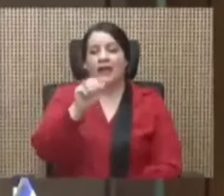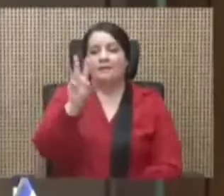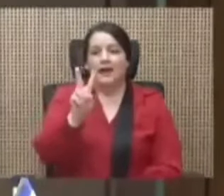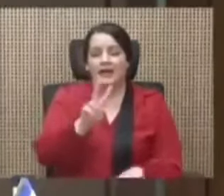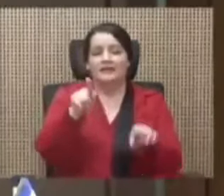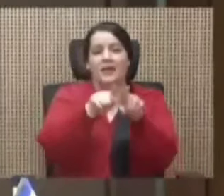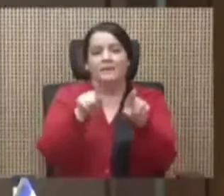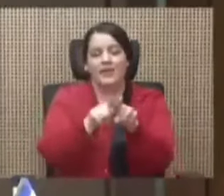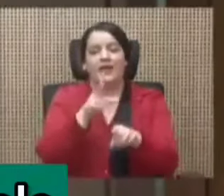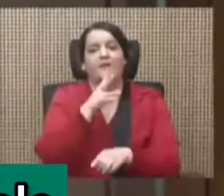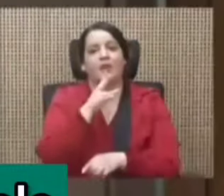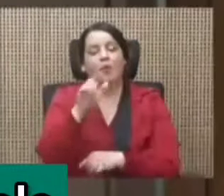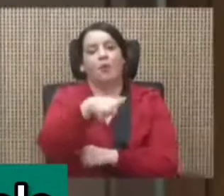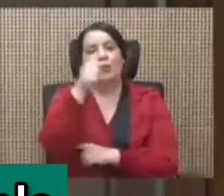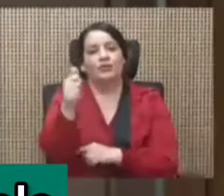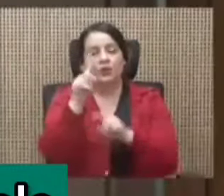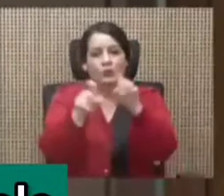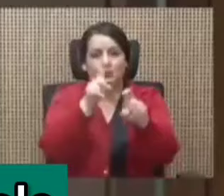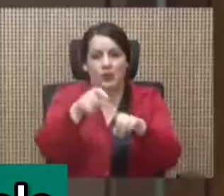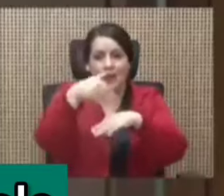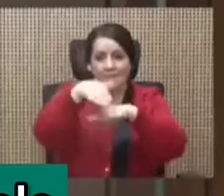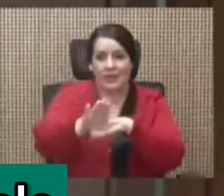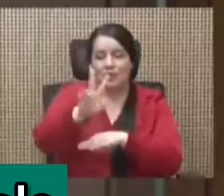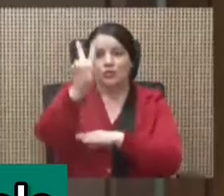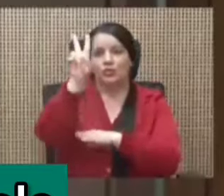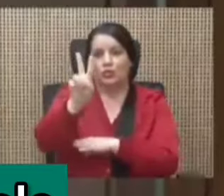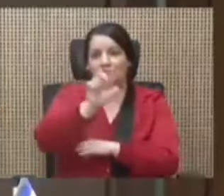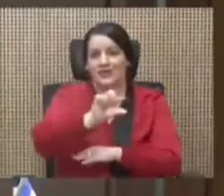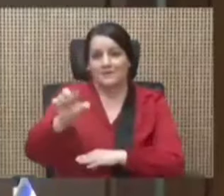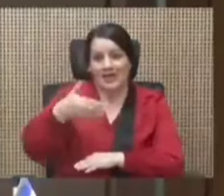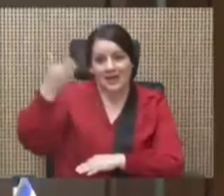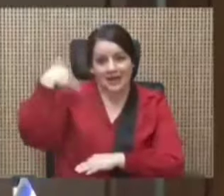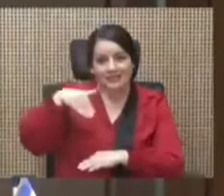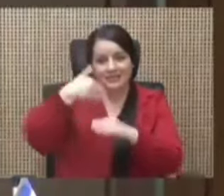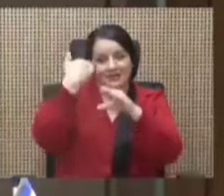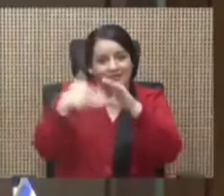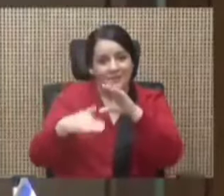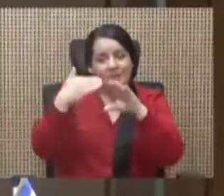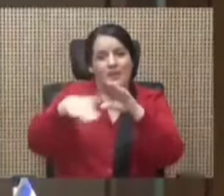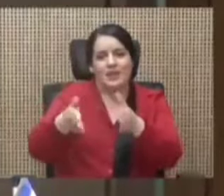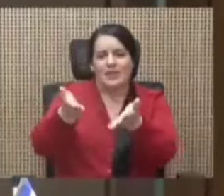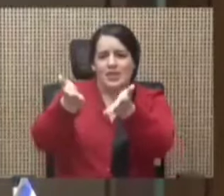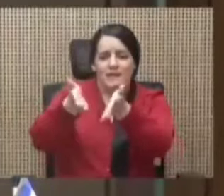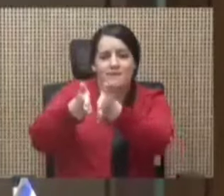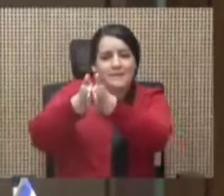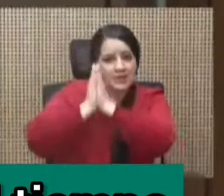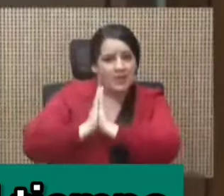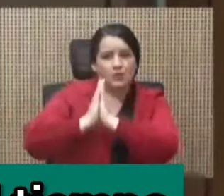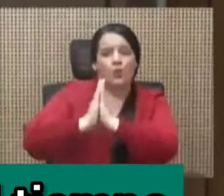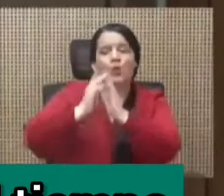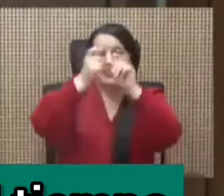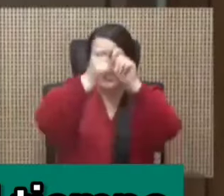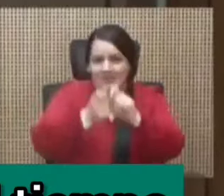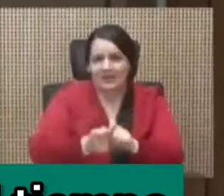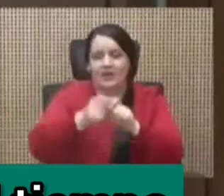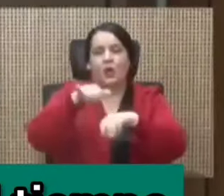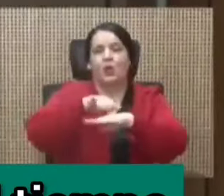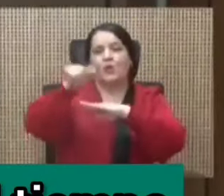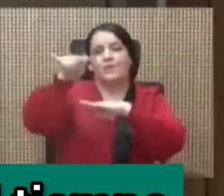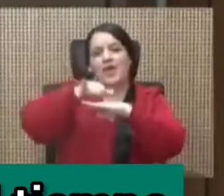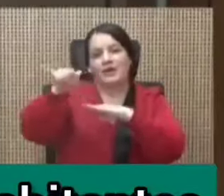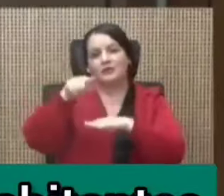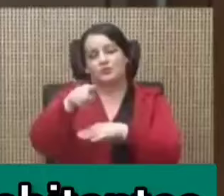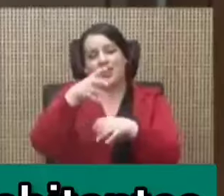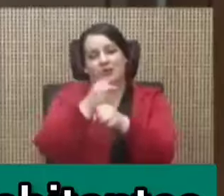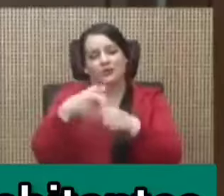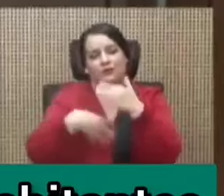vez tiene usted otra consulta que le envié hace 2 semanas solicitándole que nos detalle los viajes que usted ha realizado fuera del país durante el